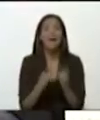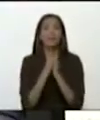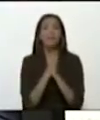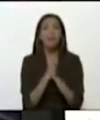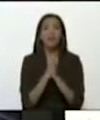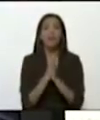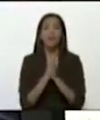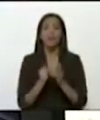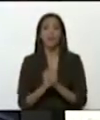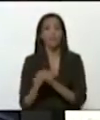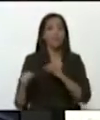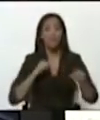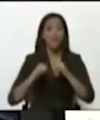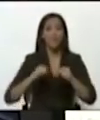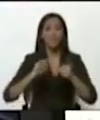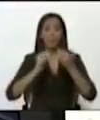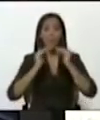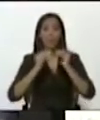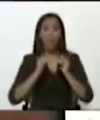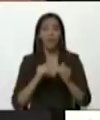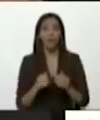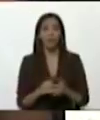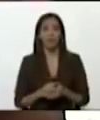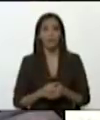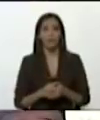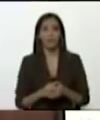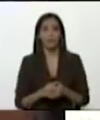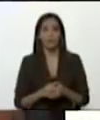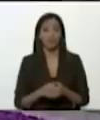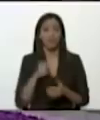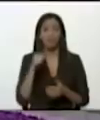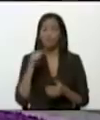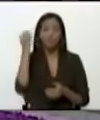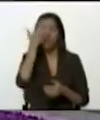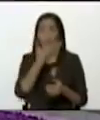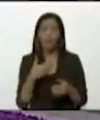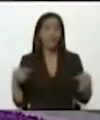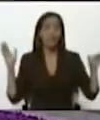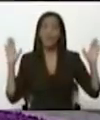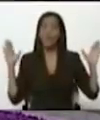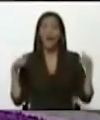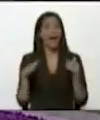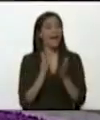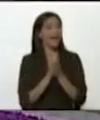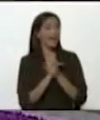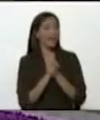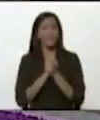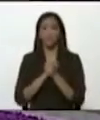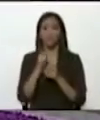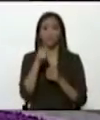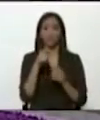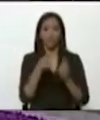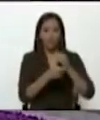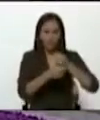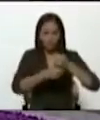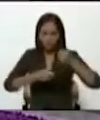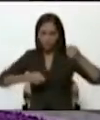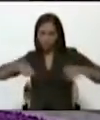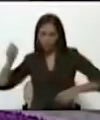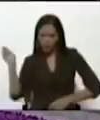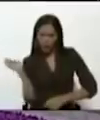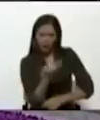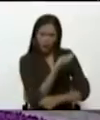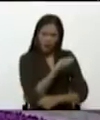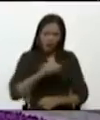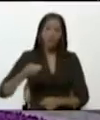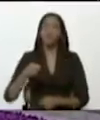samurái. Ni ángel. No eres un ángel redentor. No eres samurái. No eres del